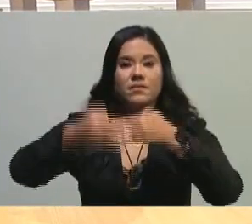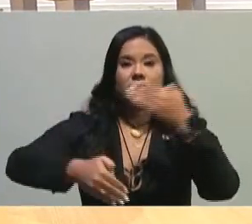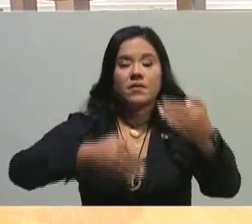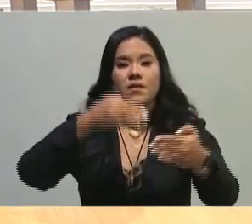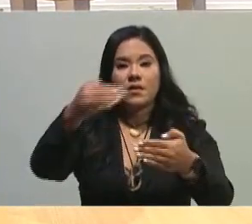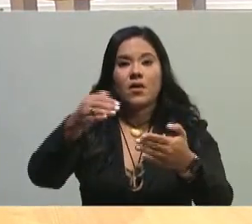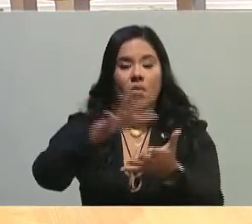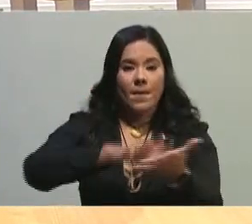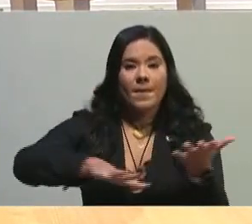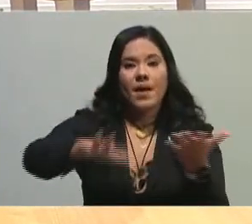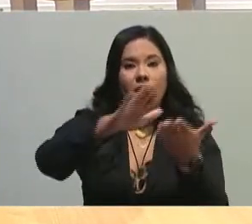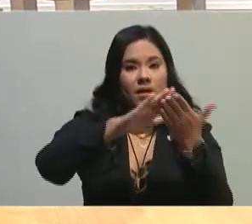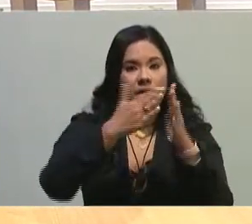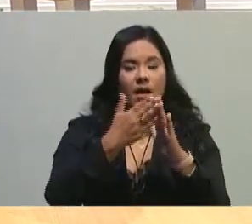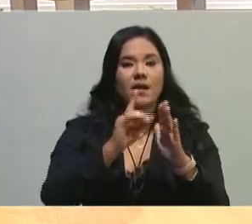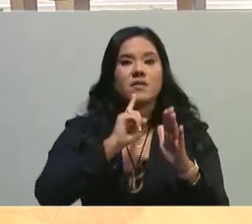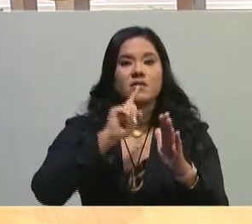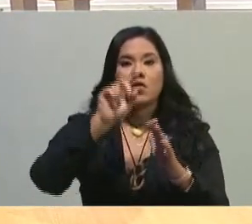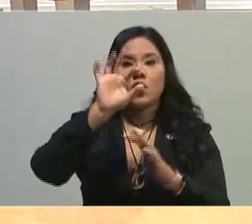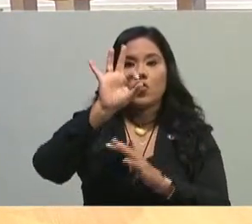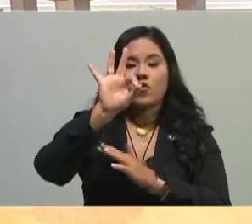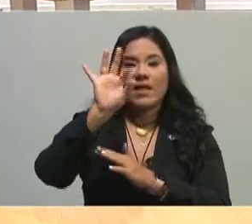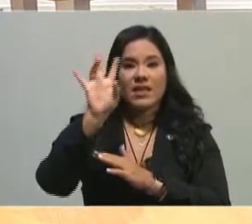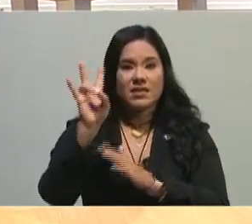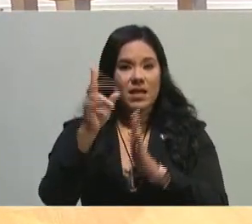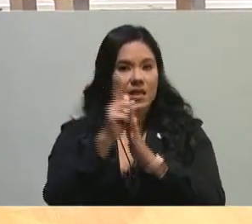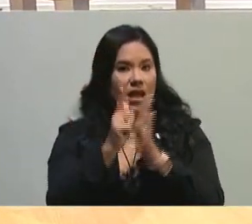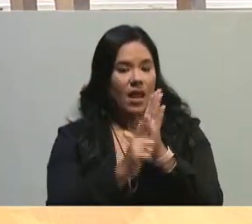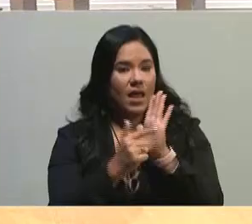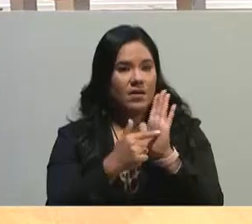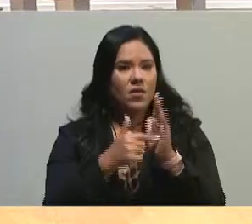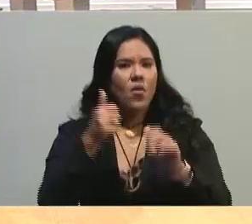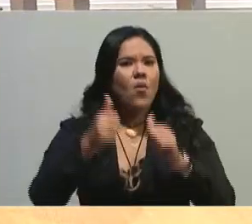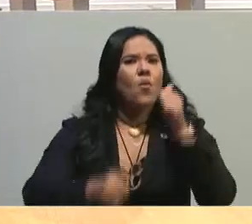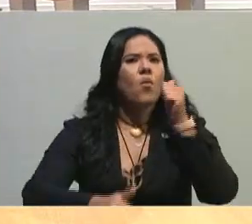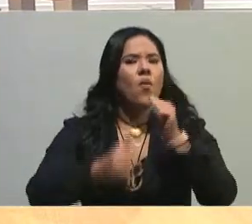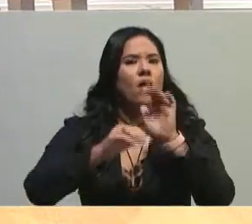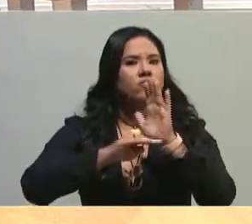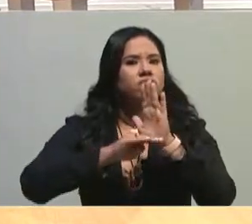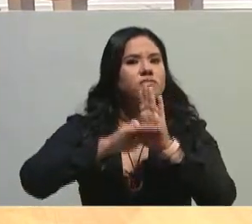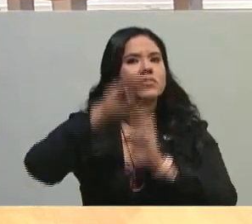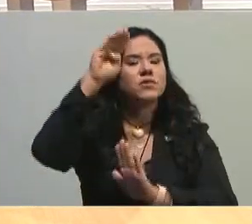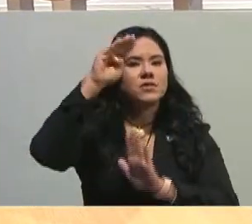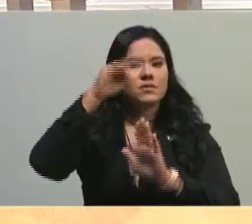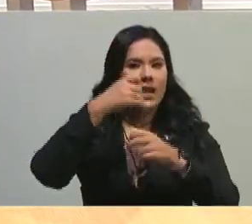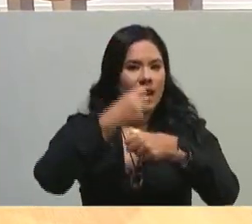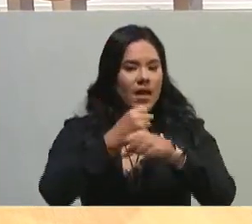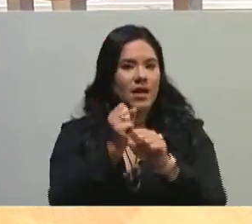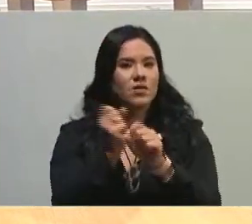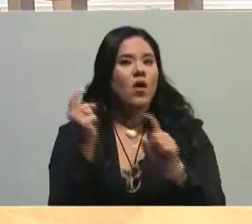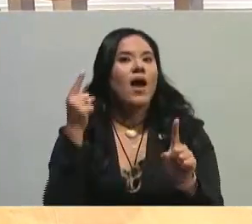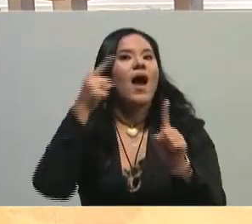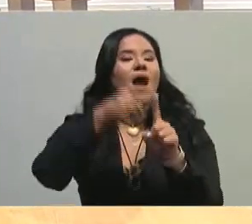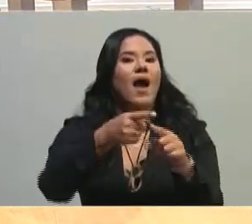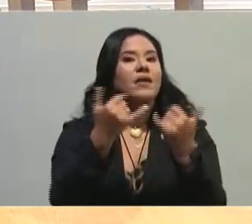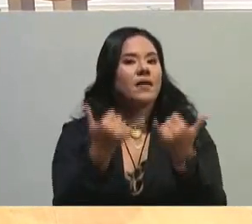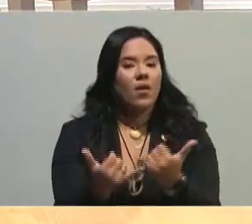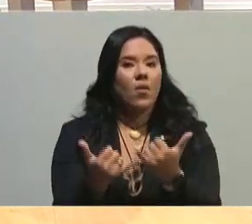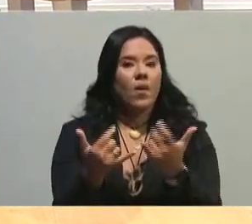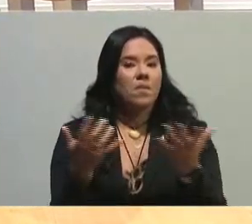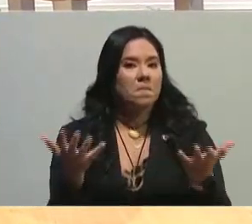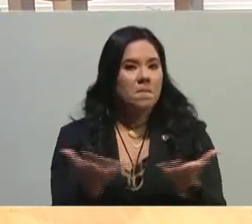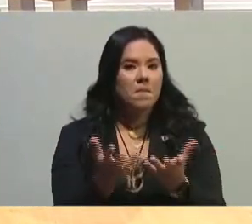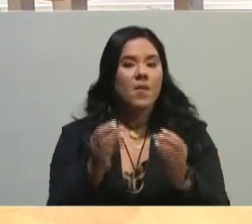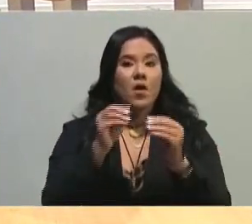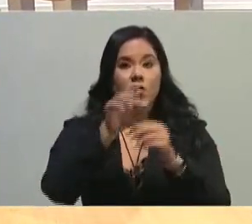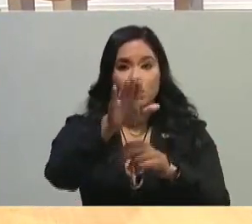barrial es del 97 entonces Cuáles avances hemos visto desde la creación hasta ahora o mayormente en